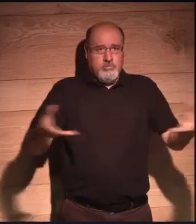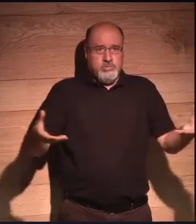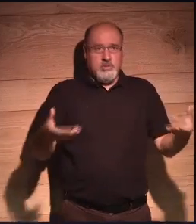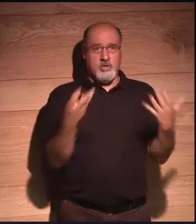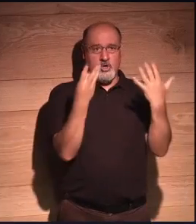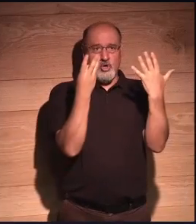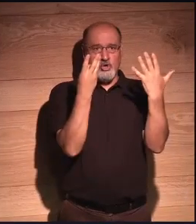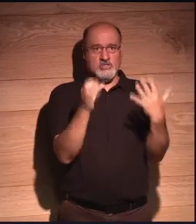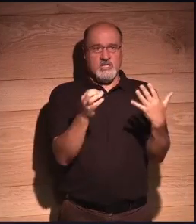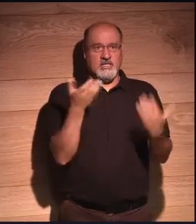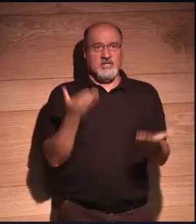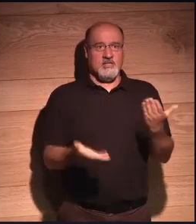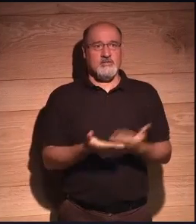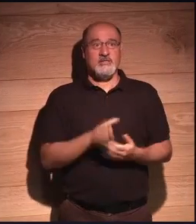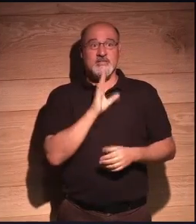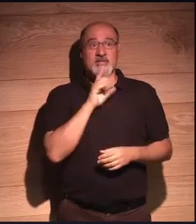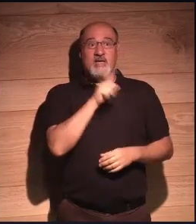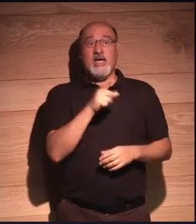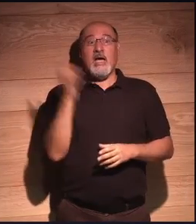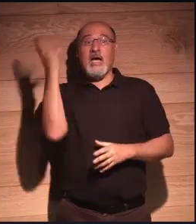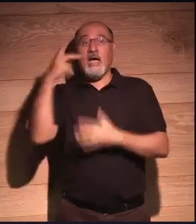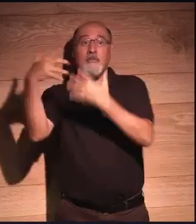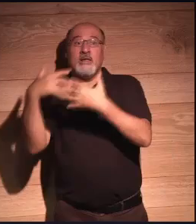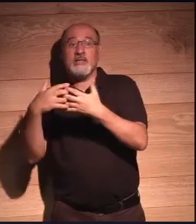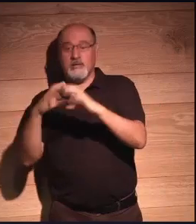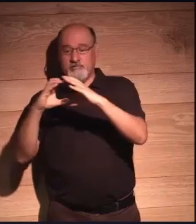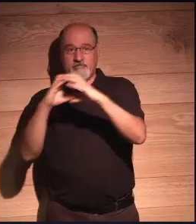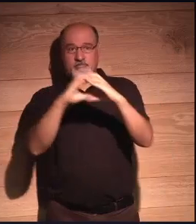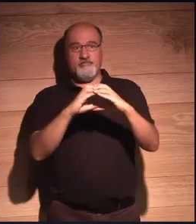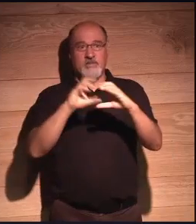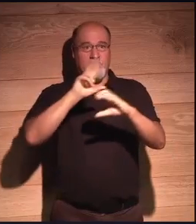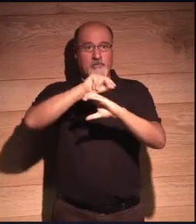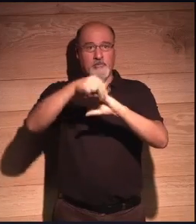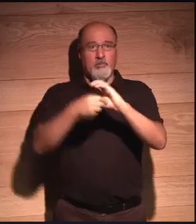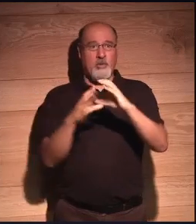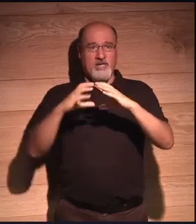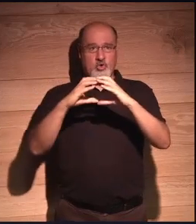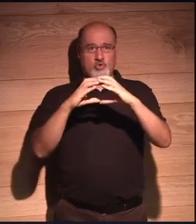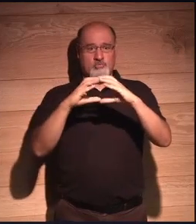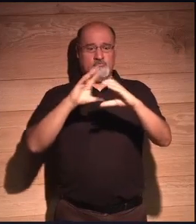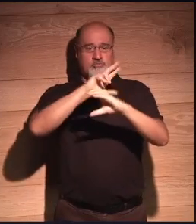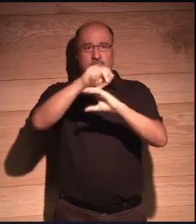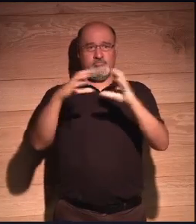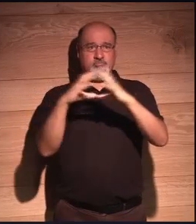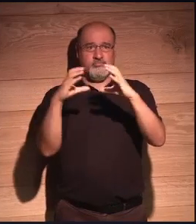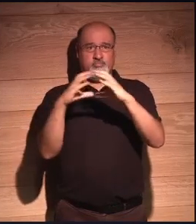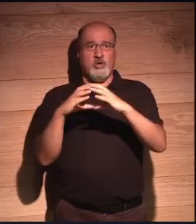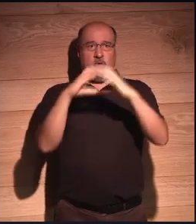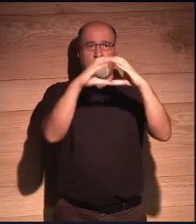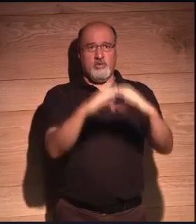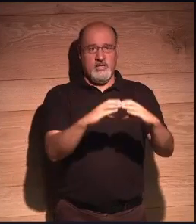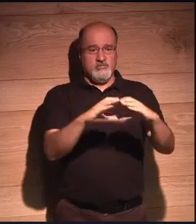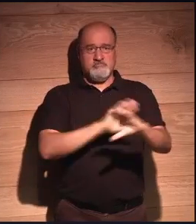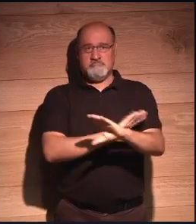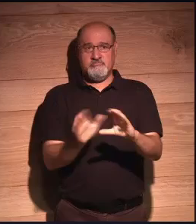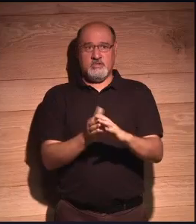propuesta americana era el tamaño de un pomelo, o sea, era en la contrapartida americana a lo que habían puesto ya